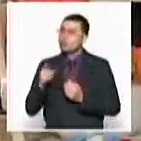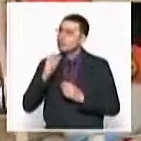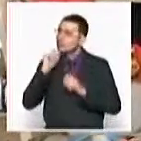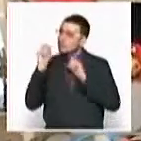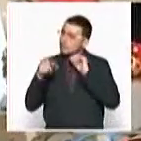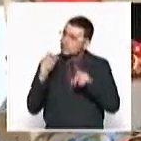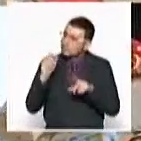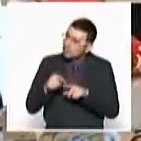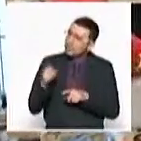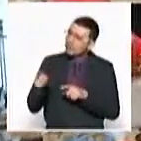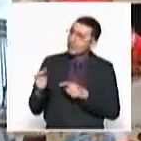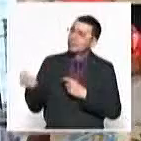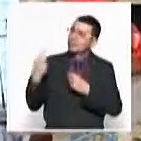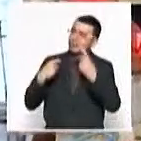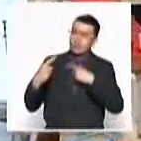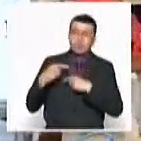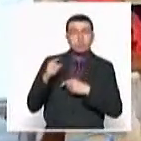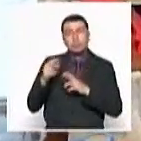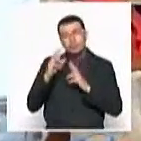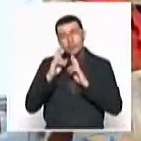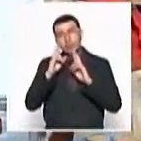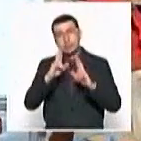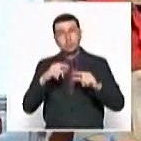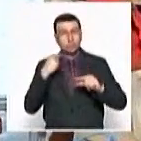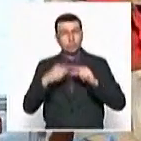que nos hacen hoy, correo electrónico